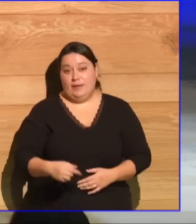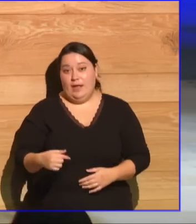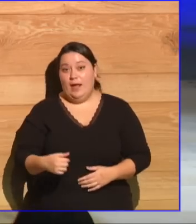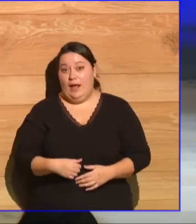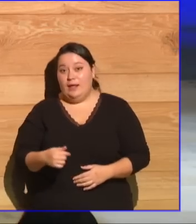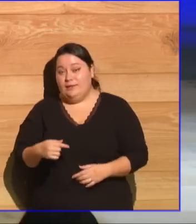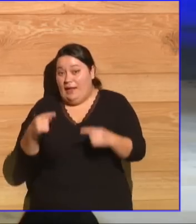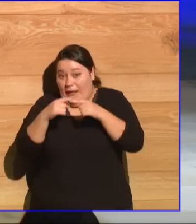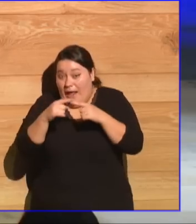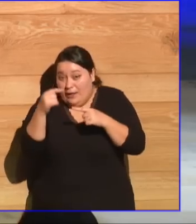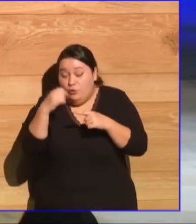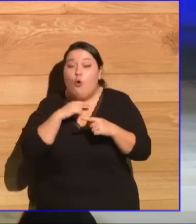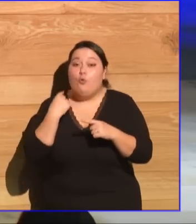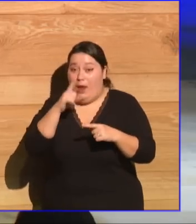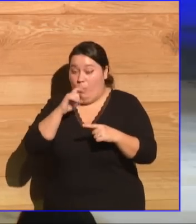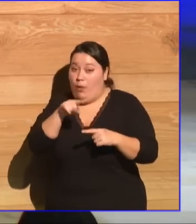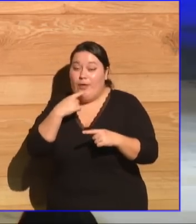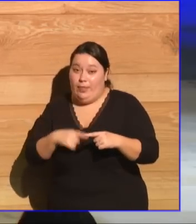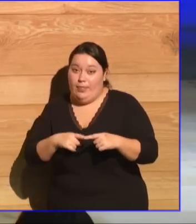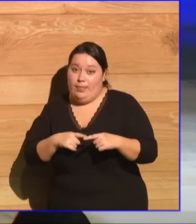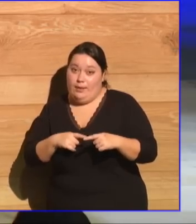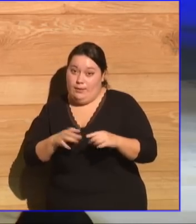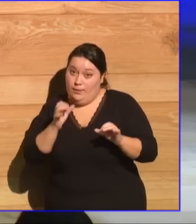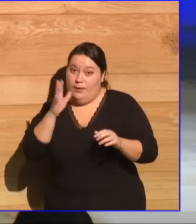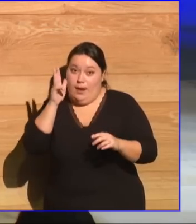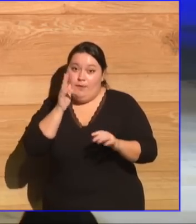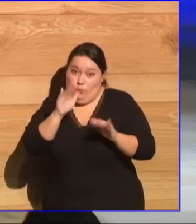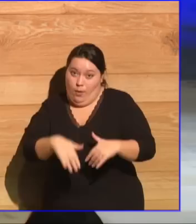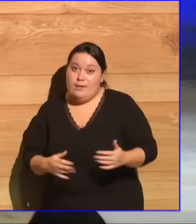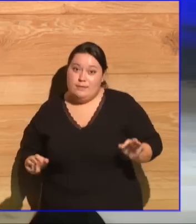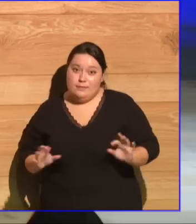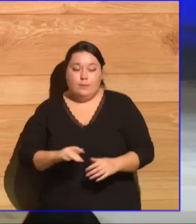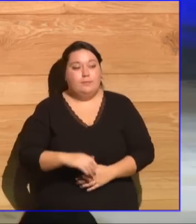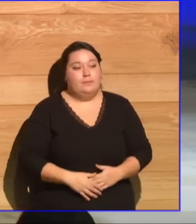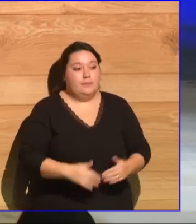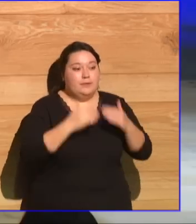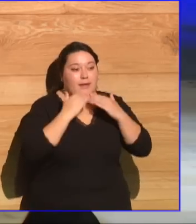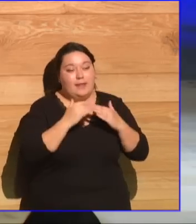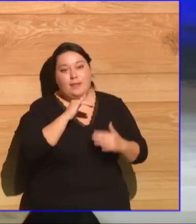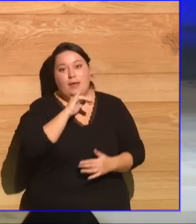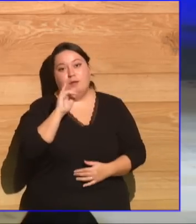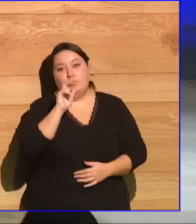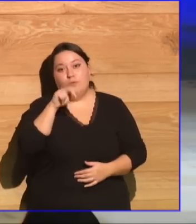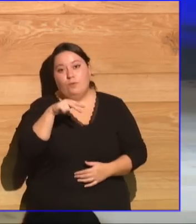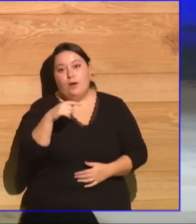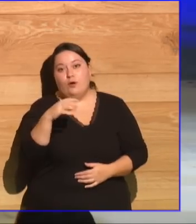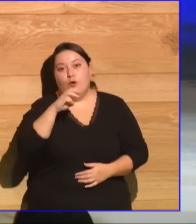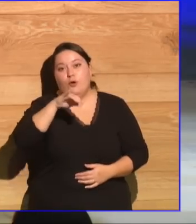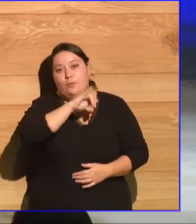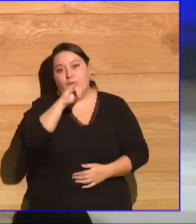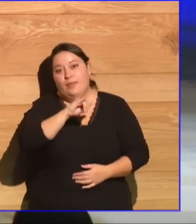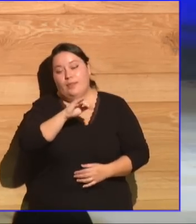dice. Claro, no me extraña. No he podido evitarlo. Ya. Muchísimas gracias, Juan Gómez Jurado, por tu participación en